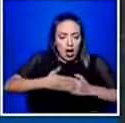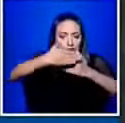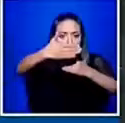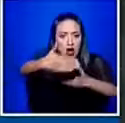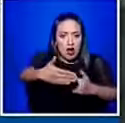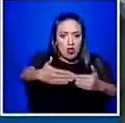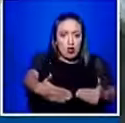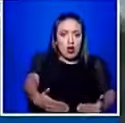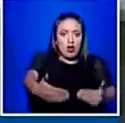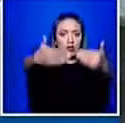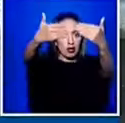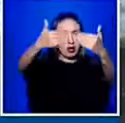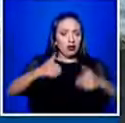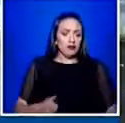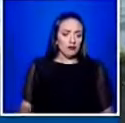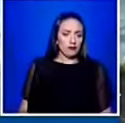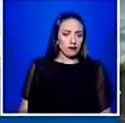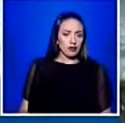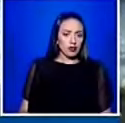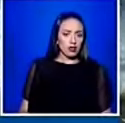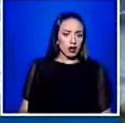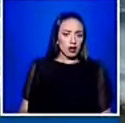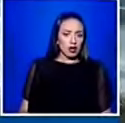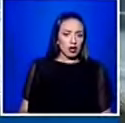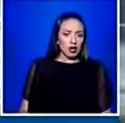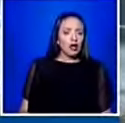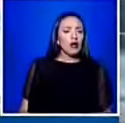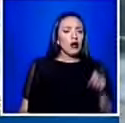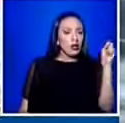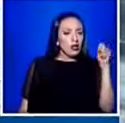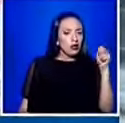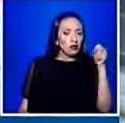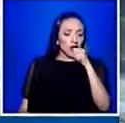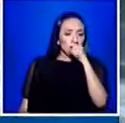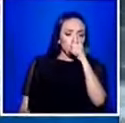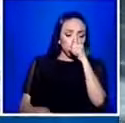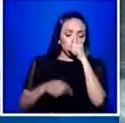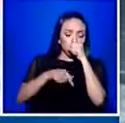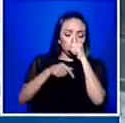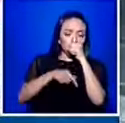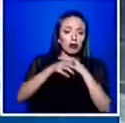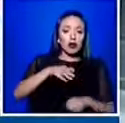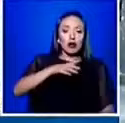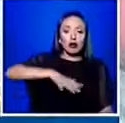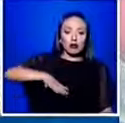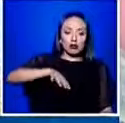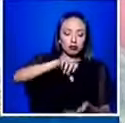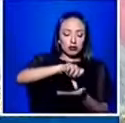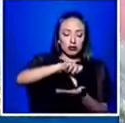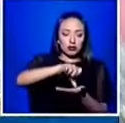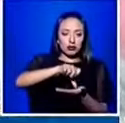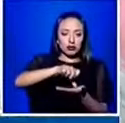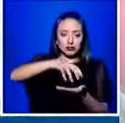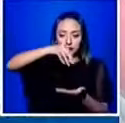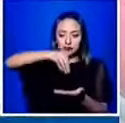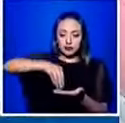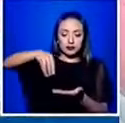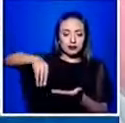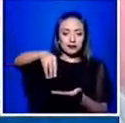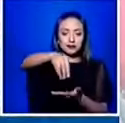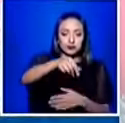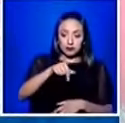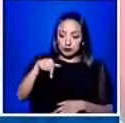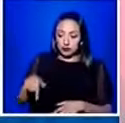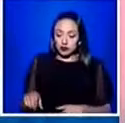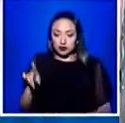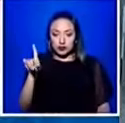adentro a la pared de la casa. Sí, y es definitivamente la ciudad de la fuga, ¿no? la ciudad de la fuga, porque no es solo